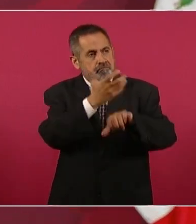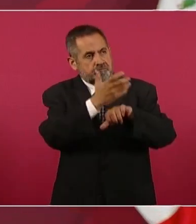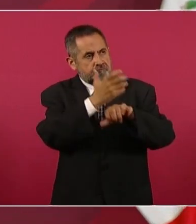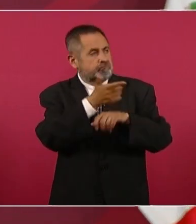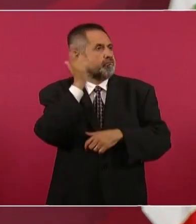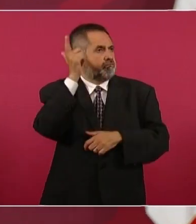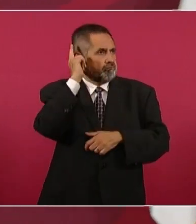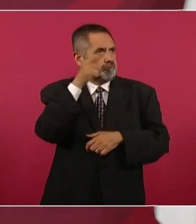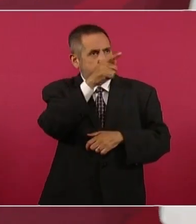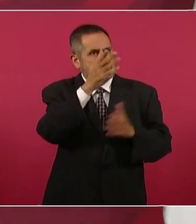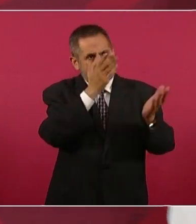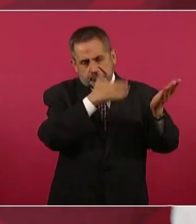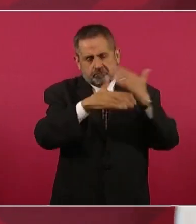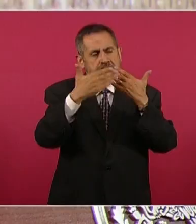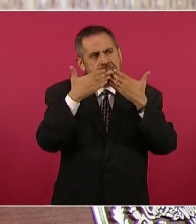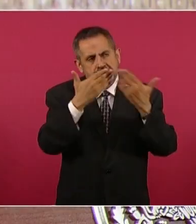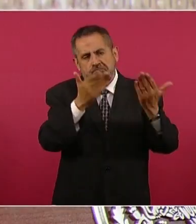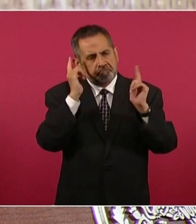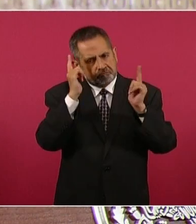Unidos, porque